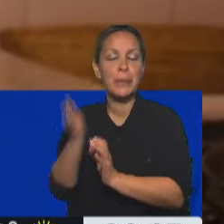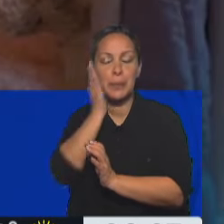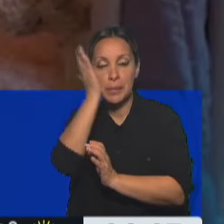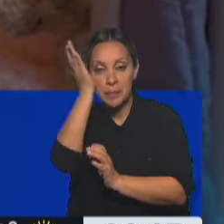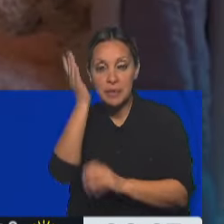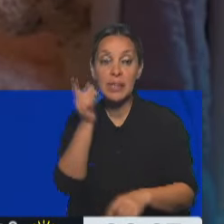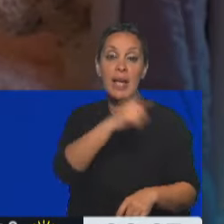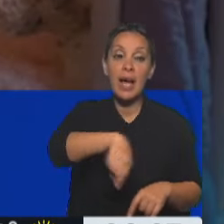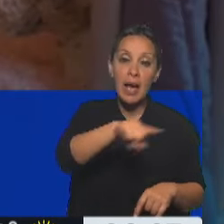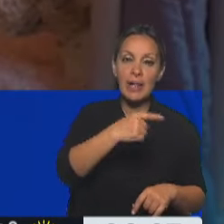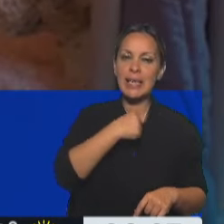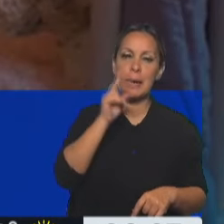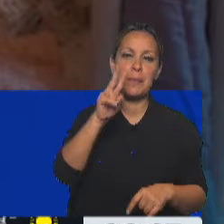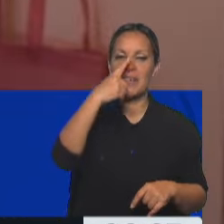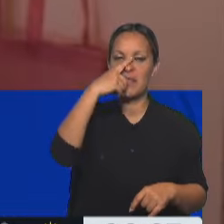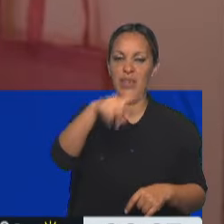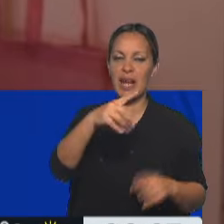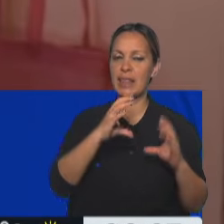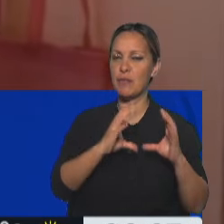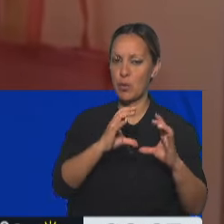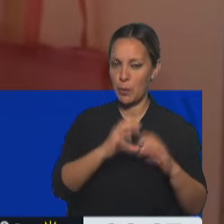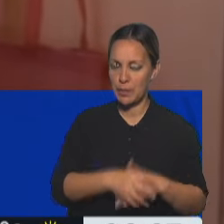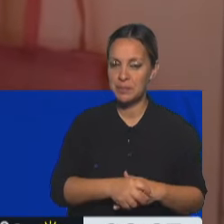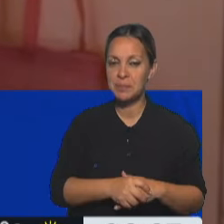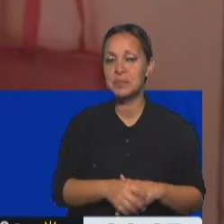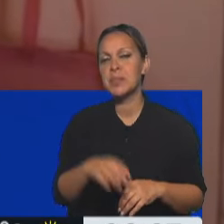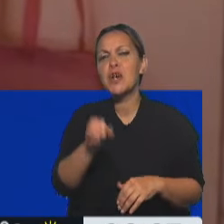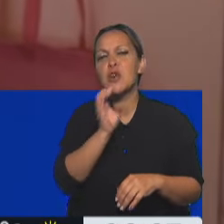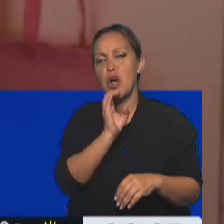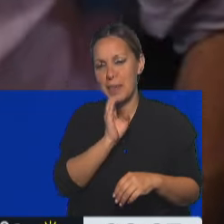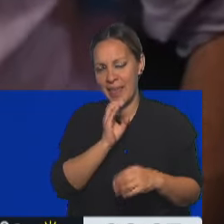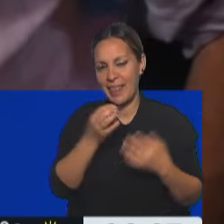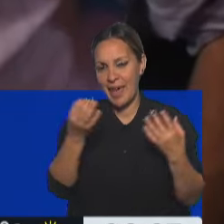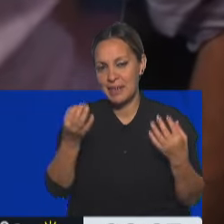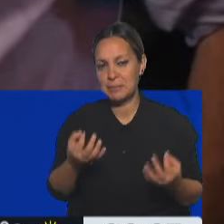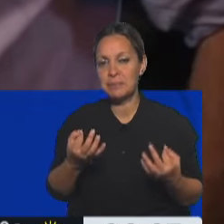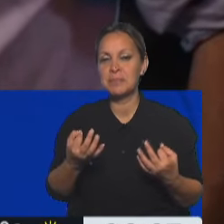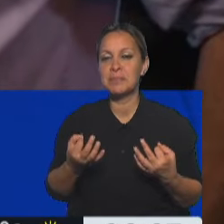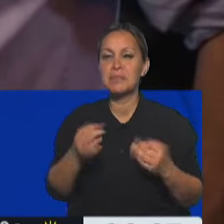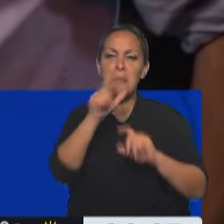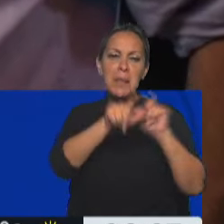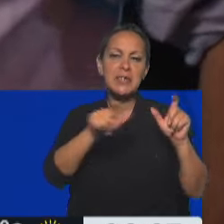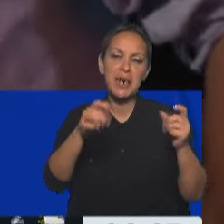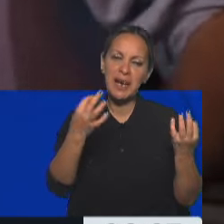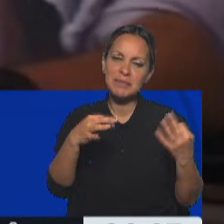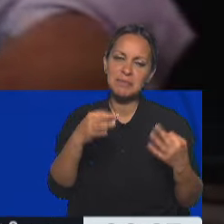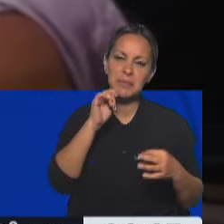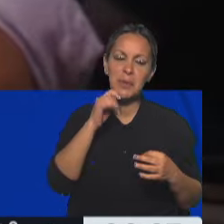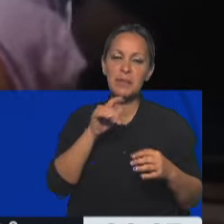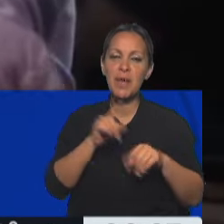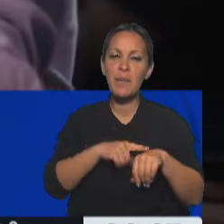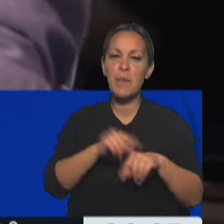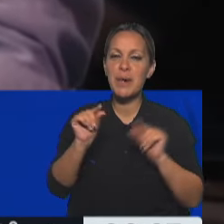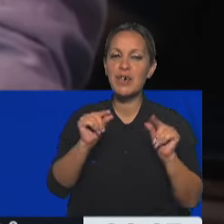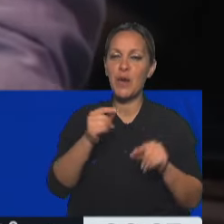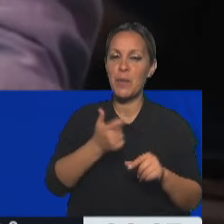final de fútbol importante, una comedia que transita por una historia con personajes creíbles, con algunos momentos muy graciosos, dirigida